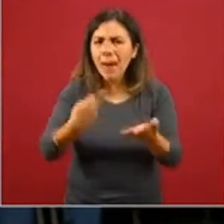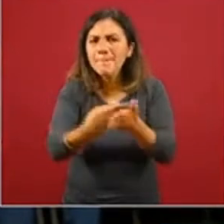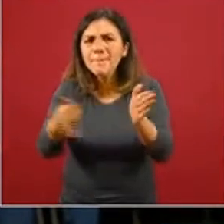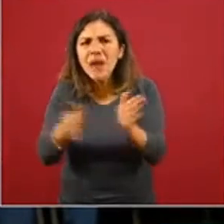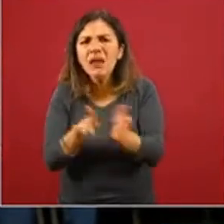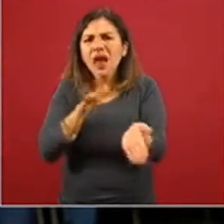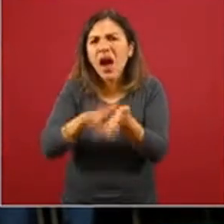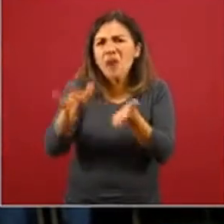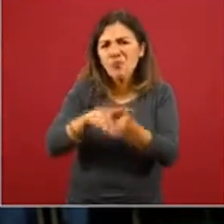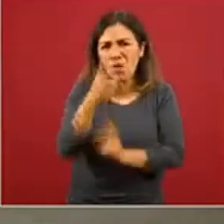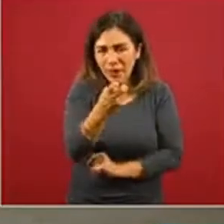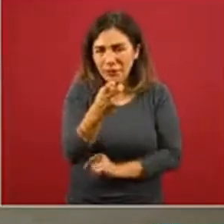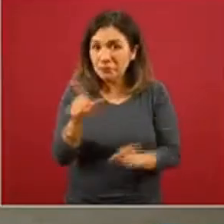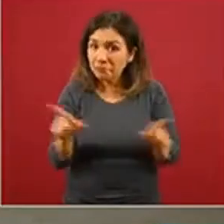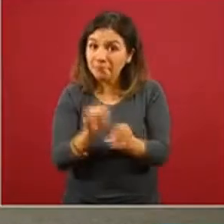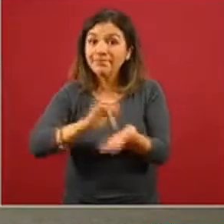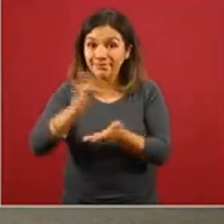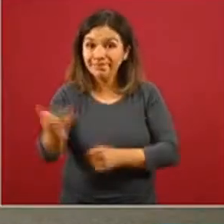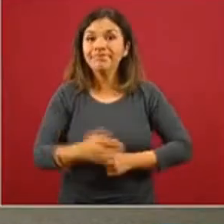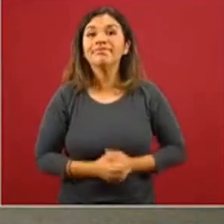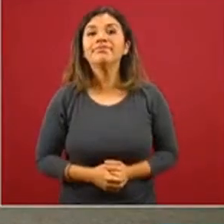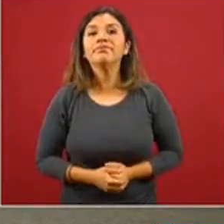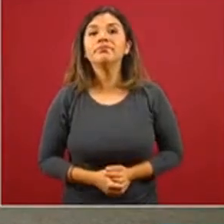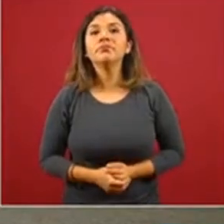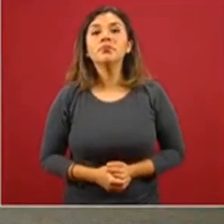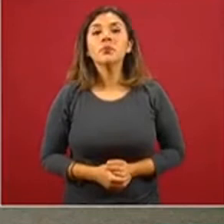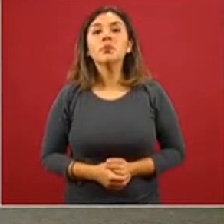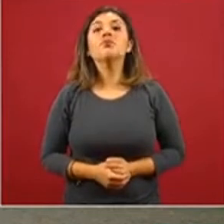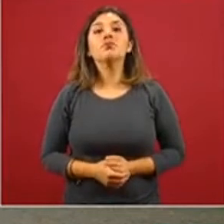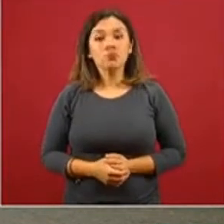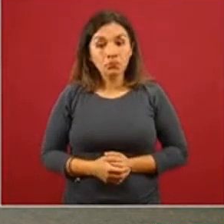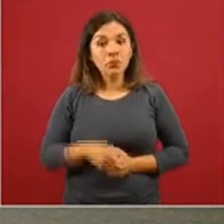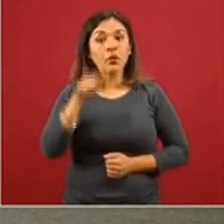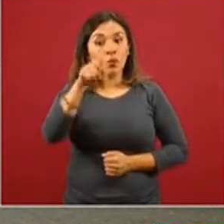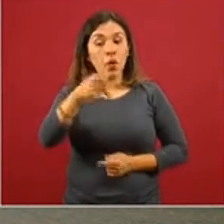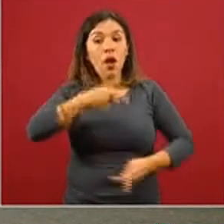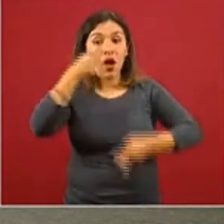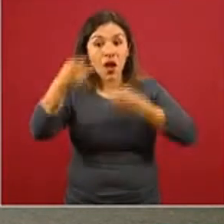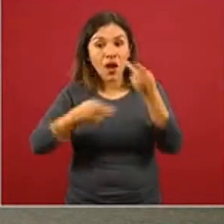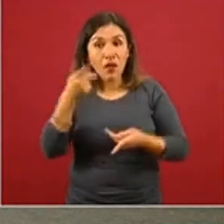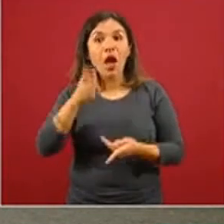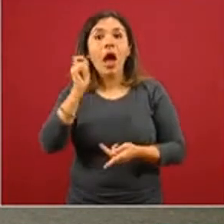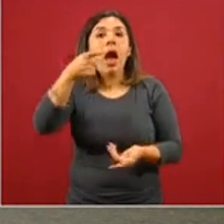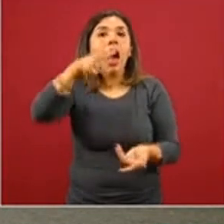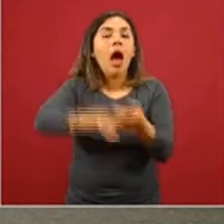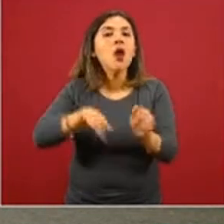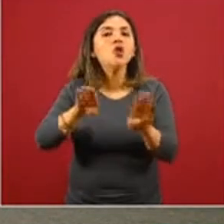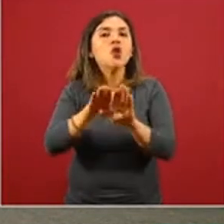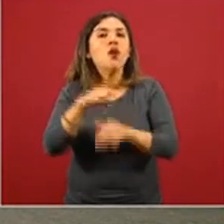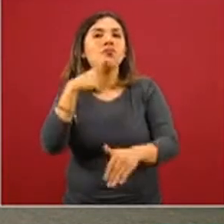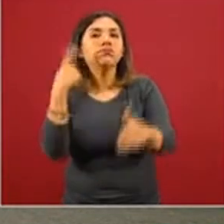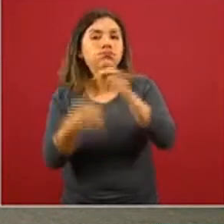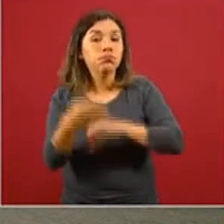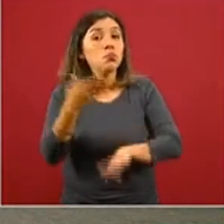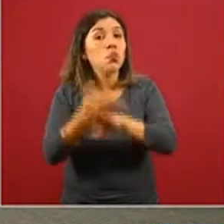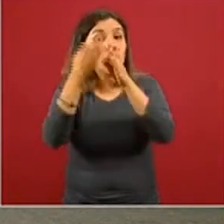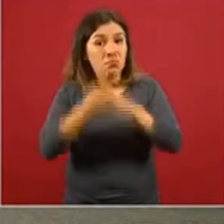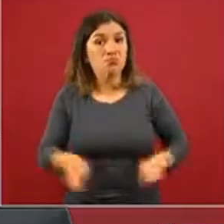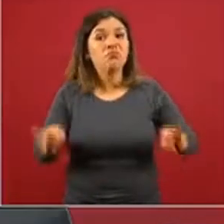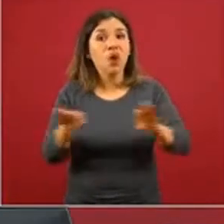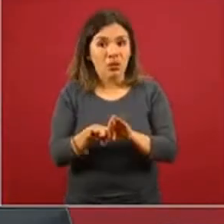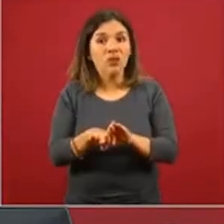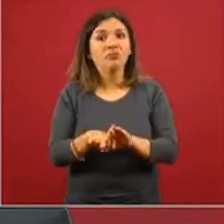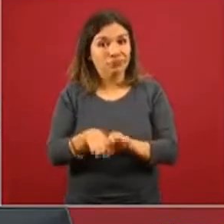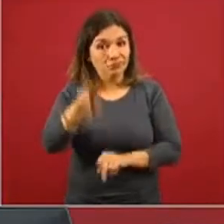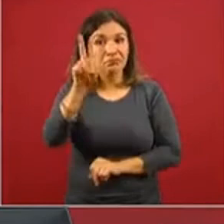y apoyos para ellos. Muchas gracias, subsecretario. Muchas gracias. Creo que su pregunta y comentario y denuncia es muy importante.